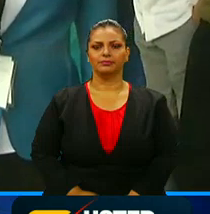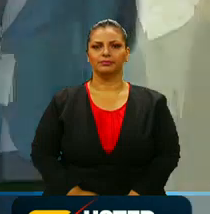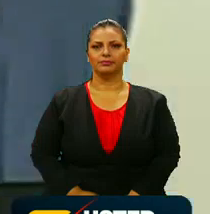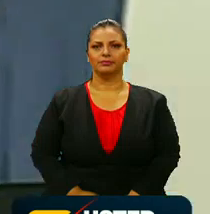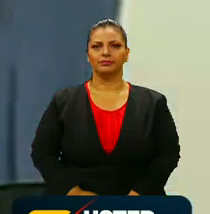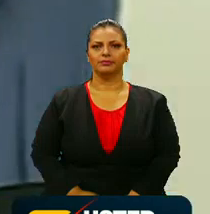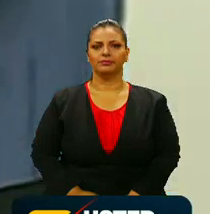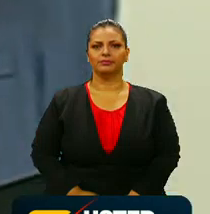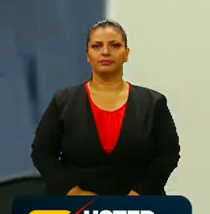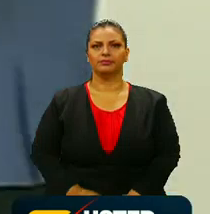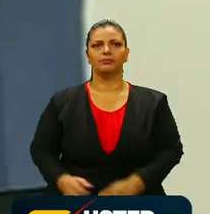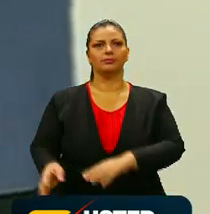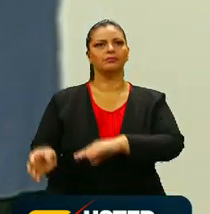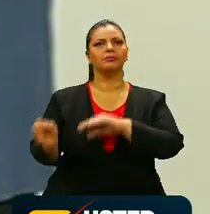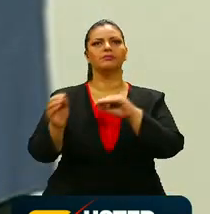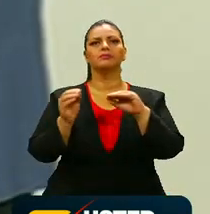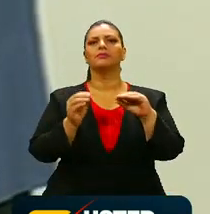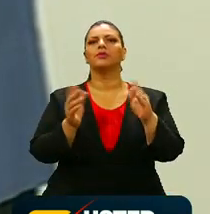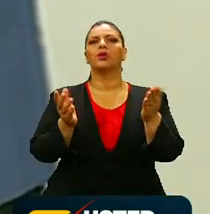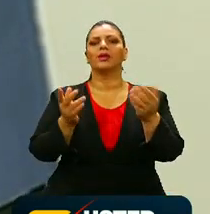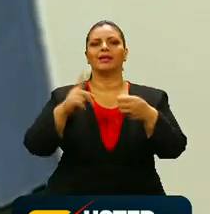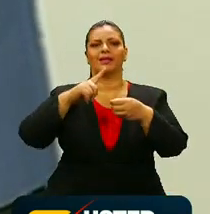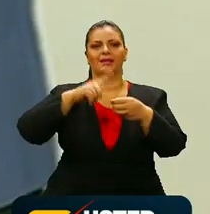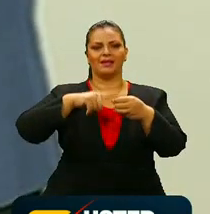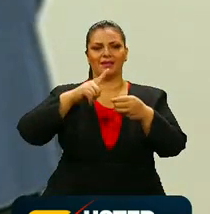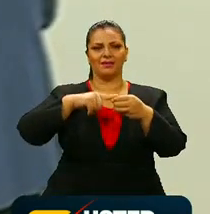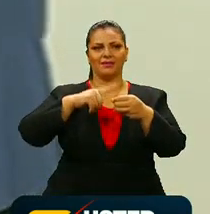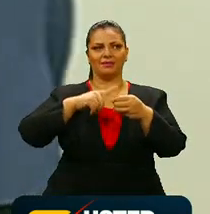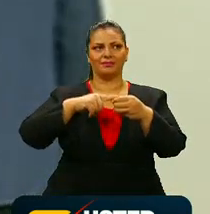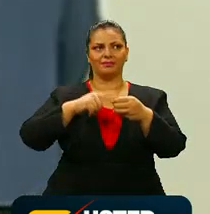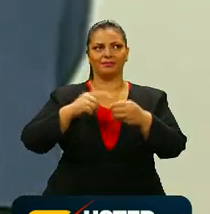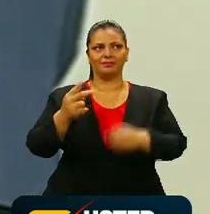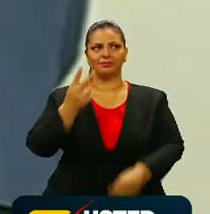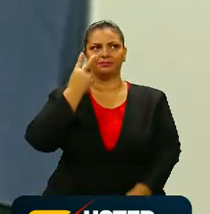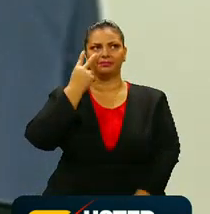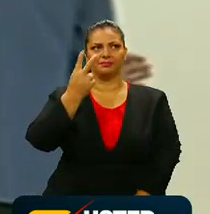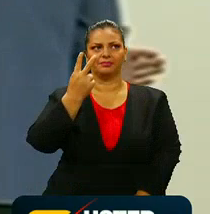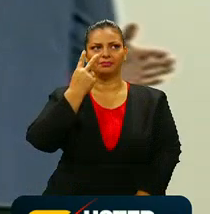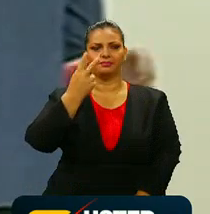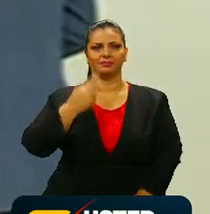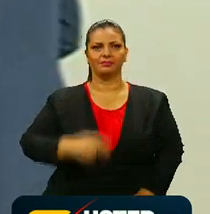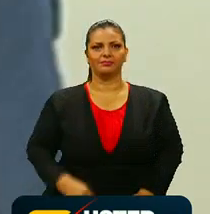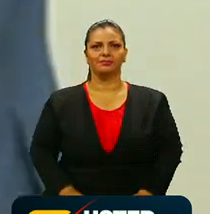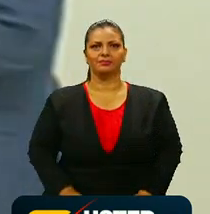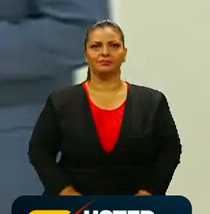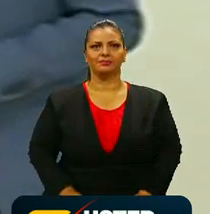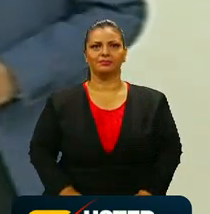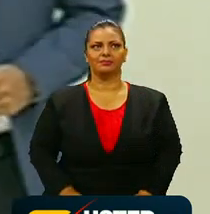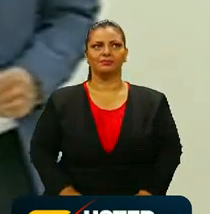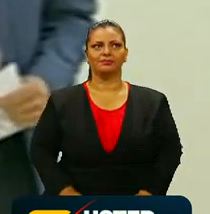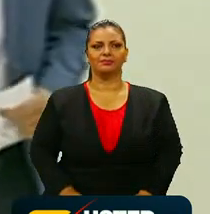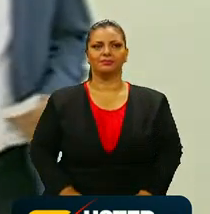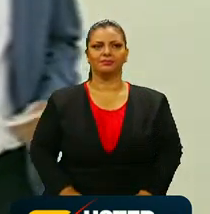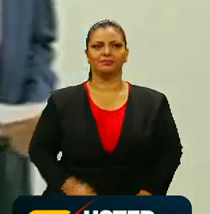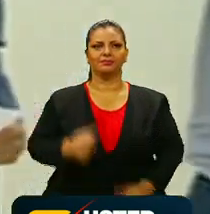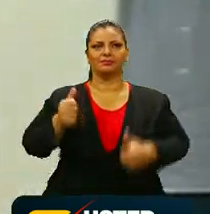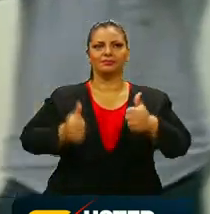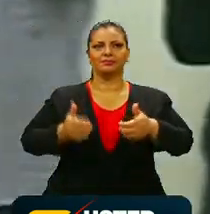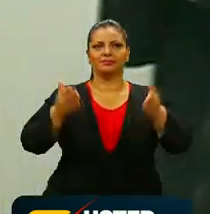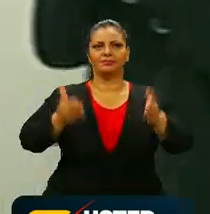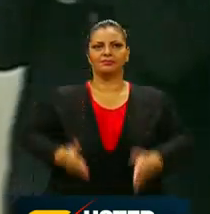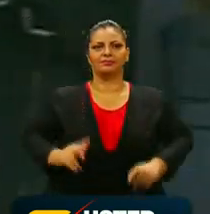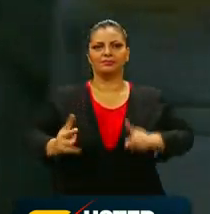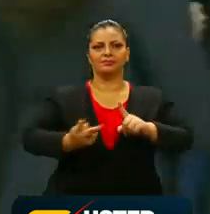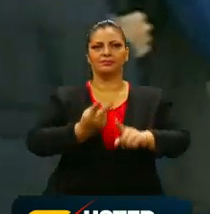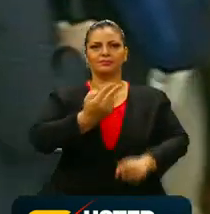otro lugar del país. Claro que sí, nos trasladamos a Quito y ahí tenemos la señal en vivo y en directo de la votación del candidato a la vicepresidencia de la República por el